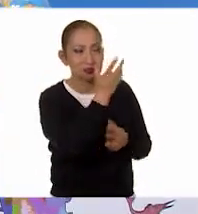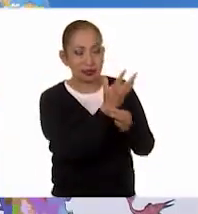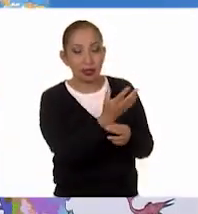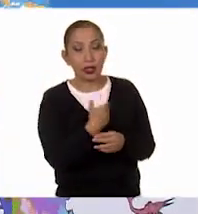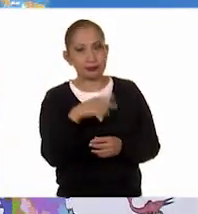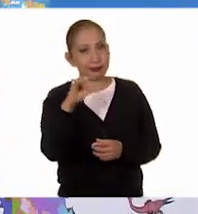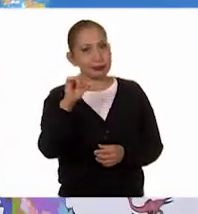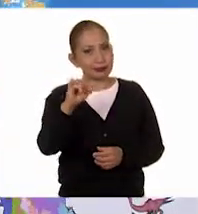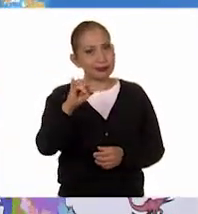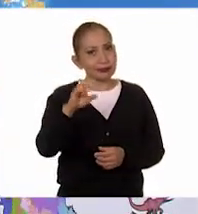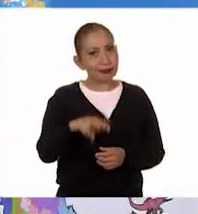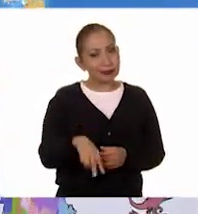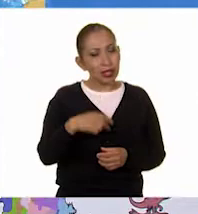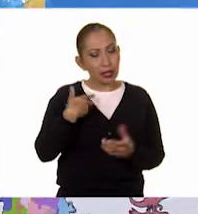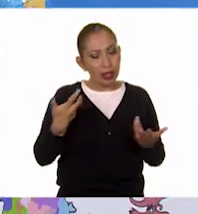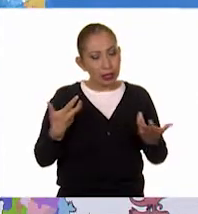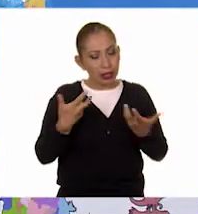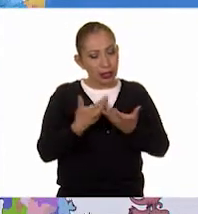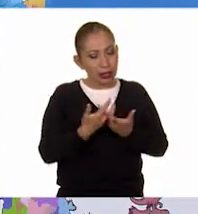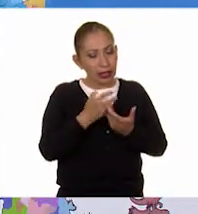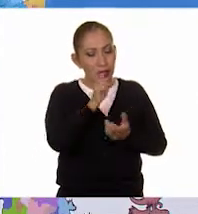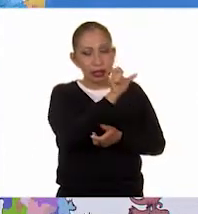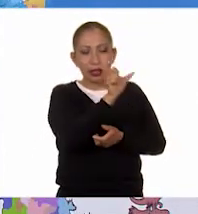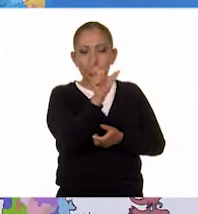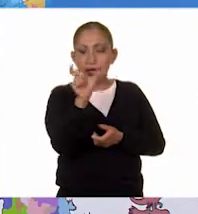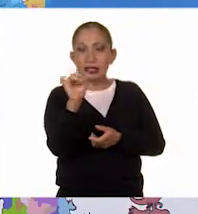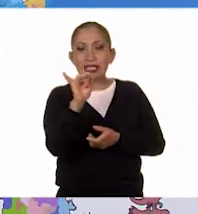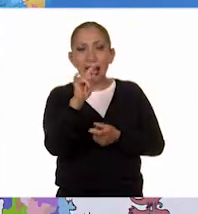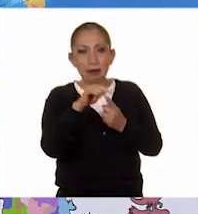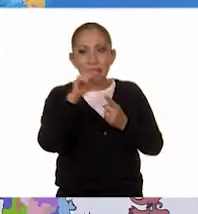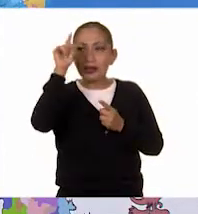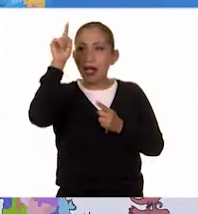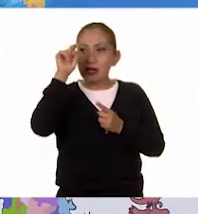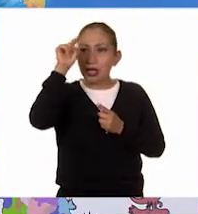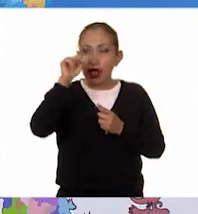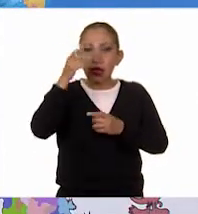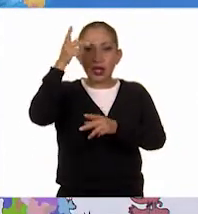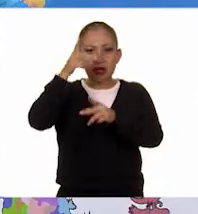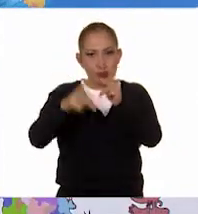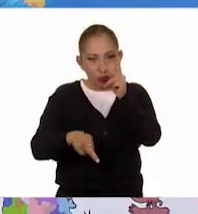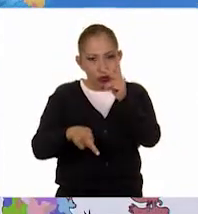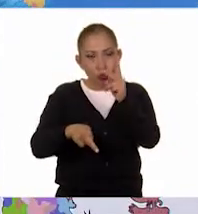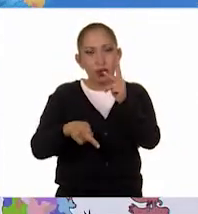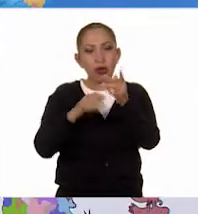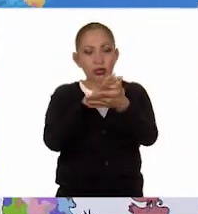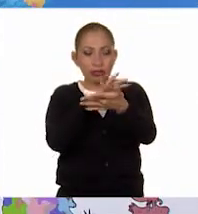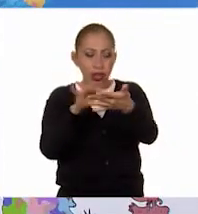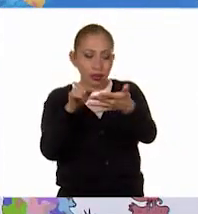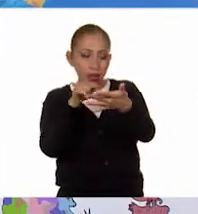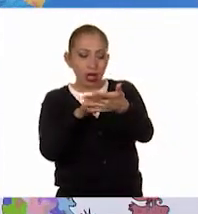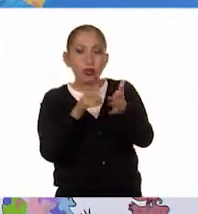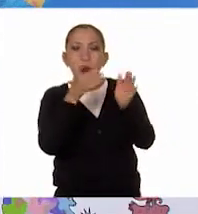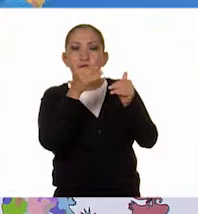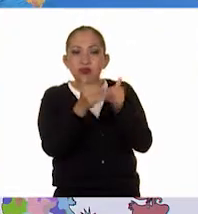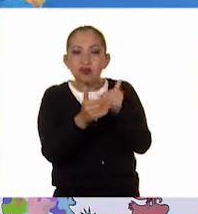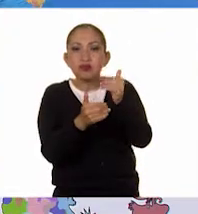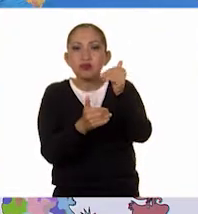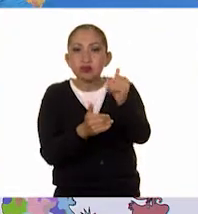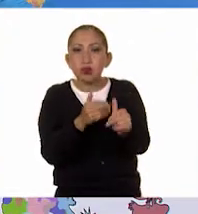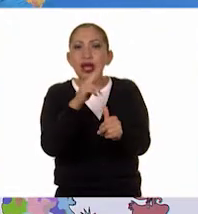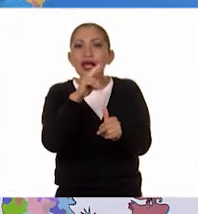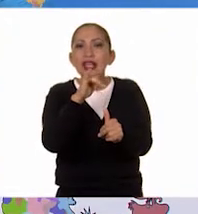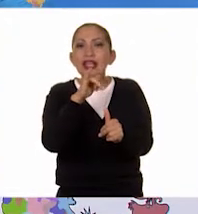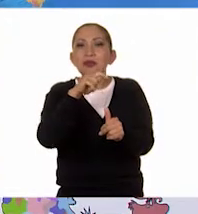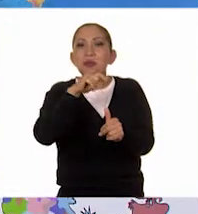En efecto, la combinación de sílabas, acentos y pausas de un texto determina su ritmo, lo cual,